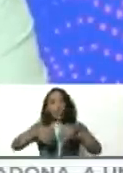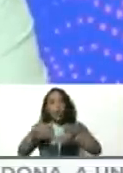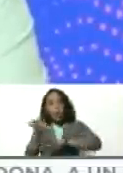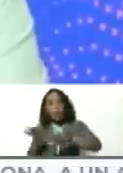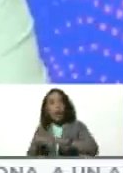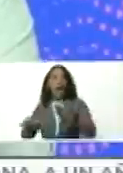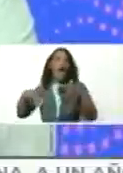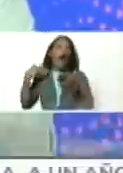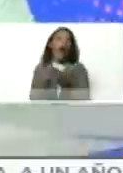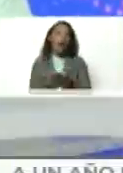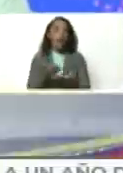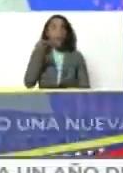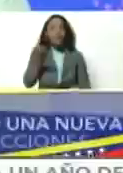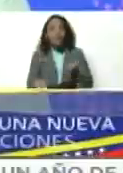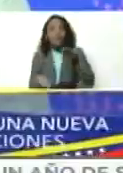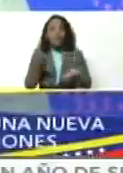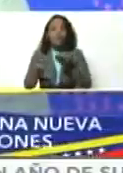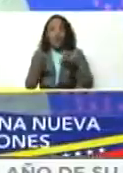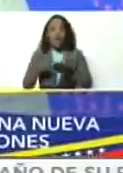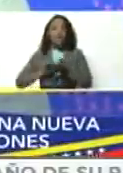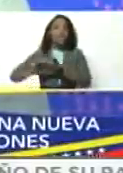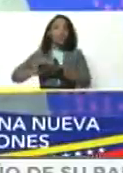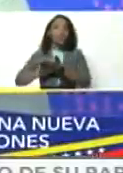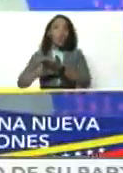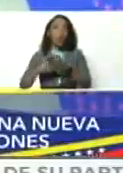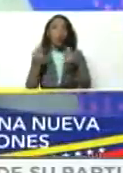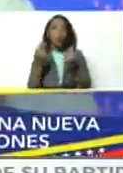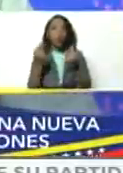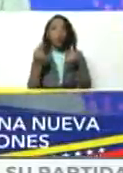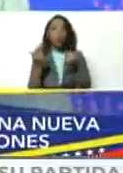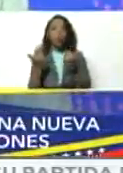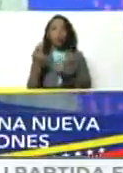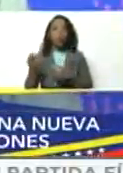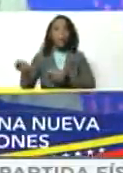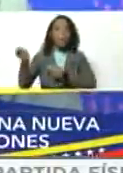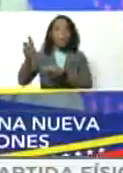hasta que haya estabilidad y recuperación de los ingresos.